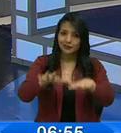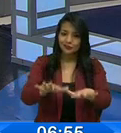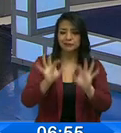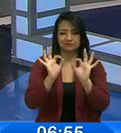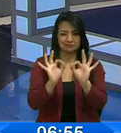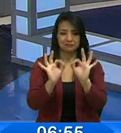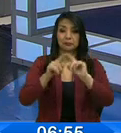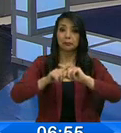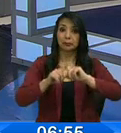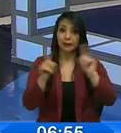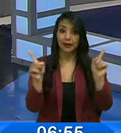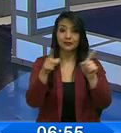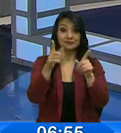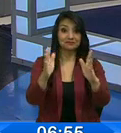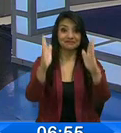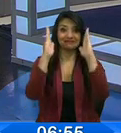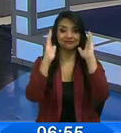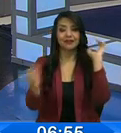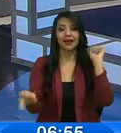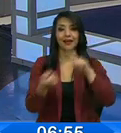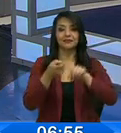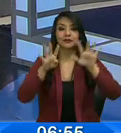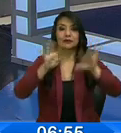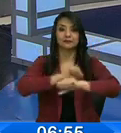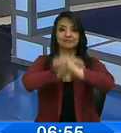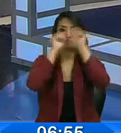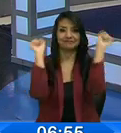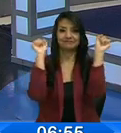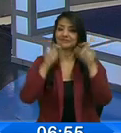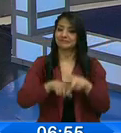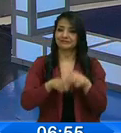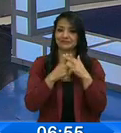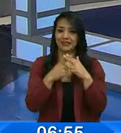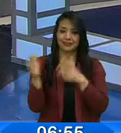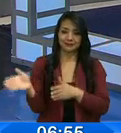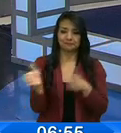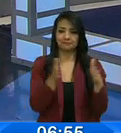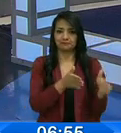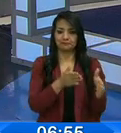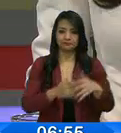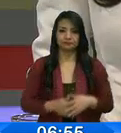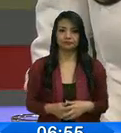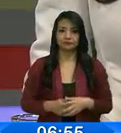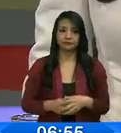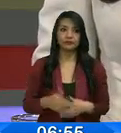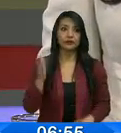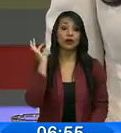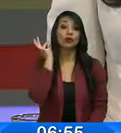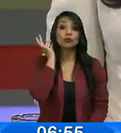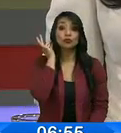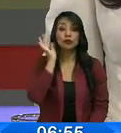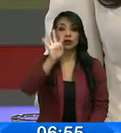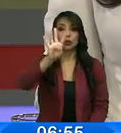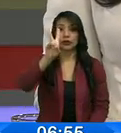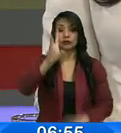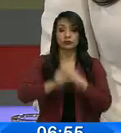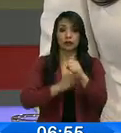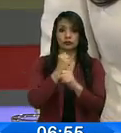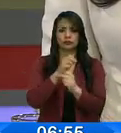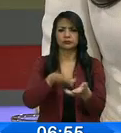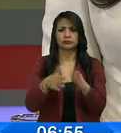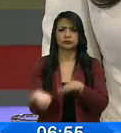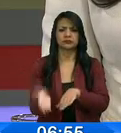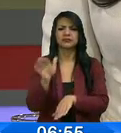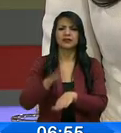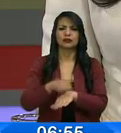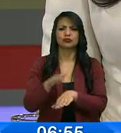pero sobre todo que nos acompañen hasta las 9 de la mañana. Aquí iniciamos. Iniciamos contándoles que una mujer de 42 años falleció producto de un